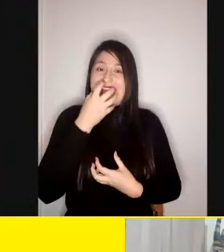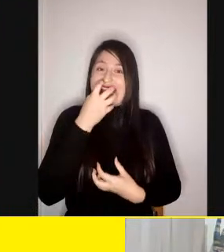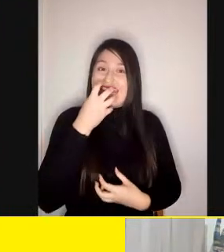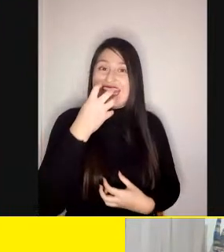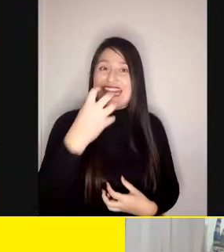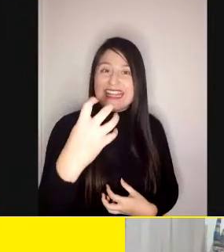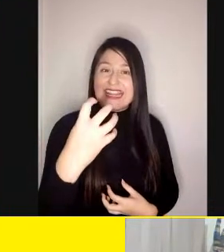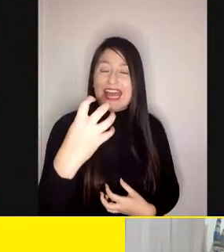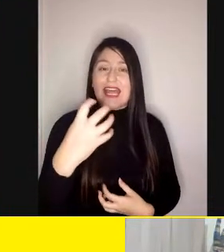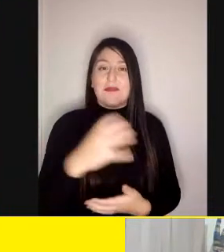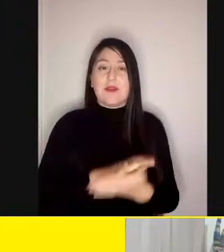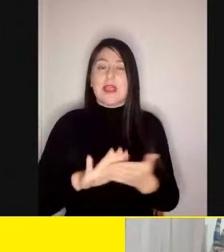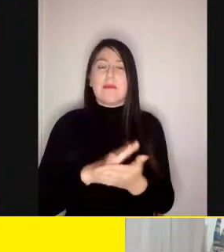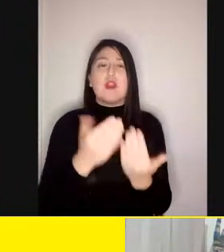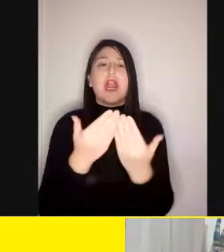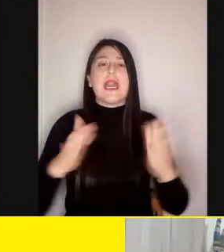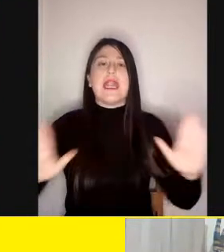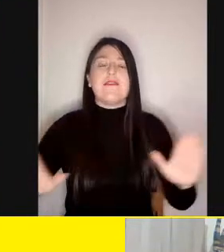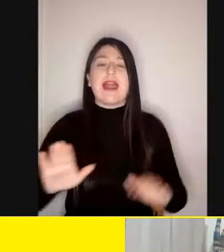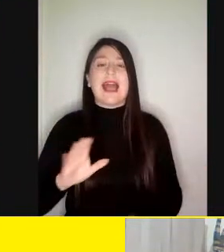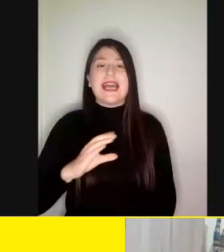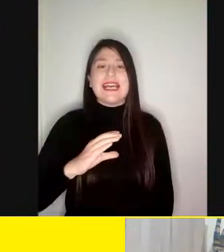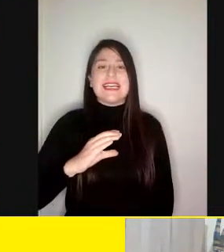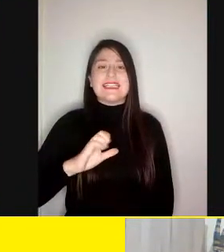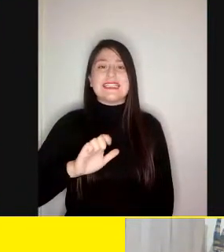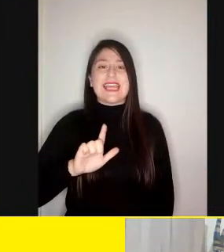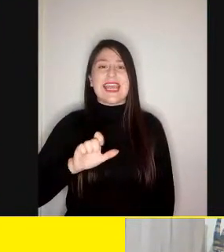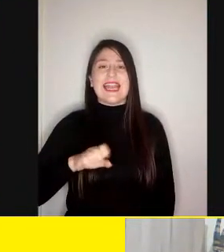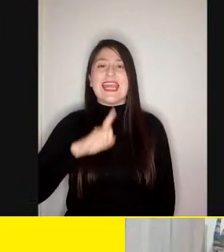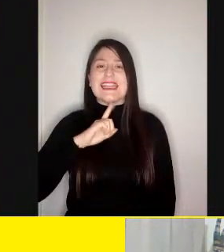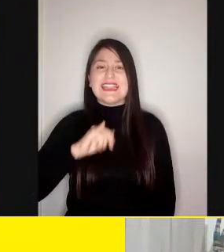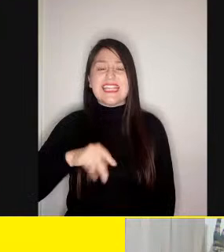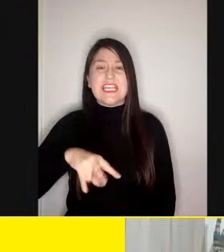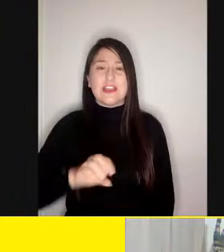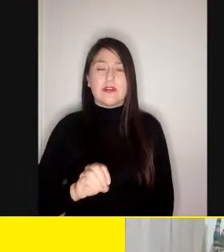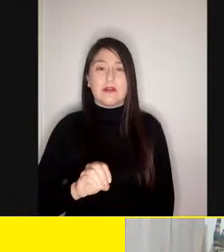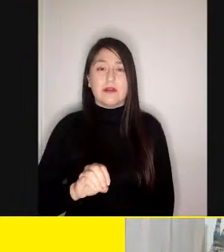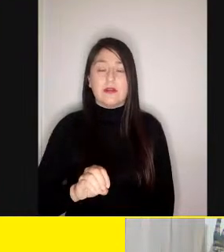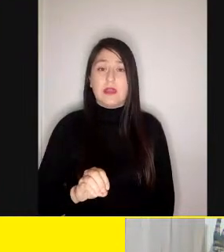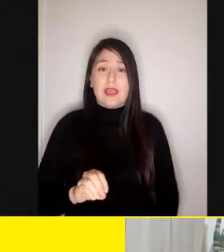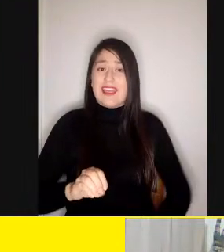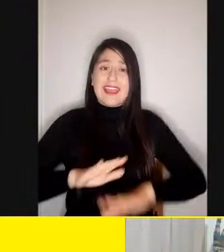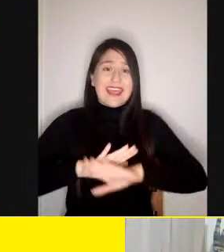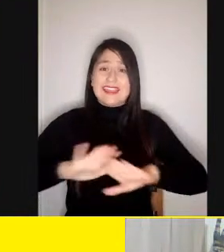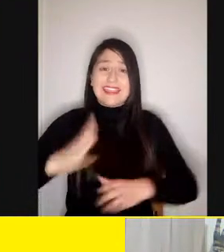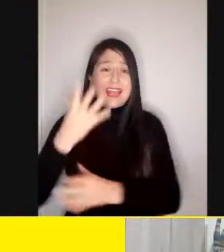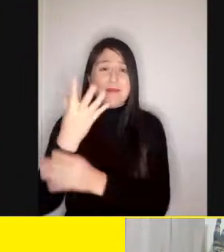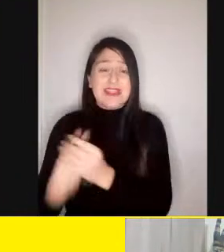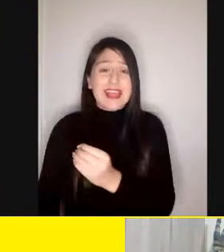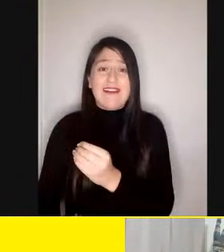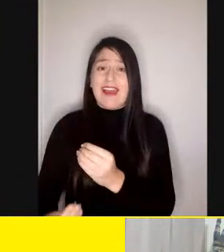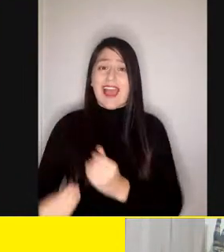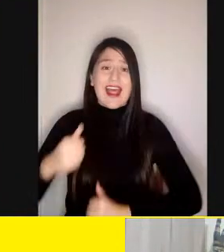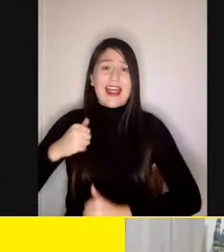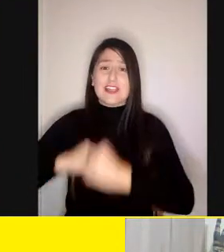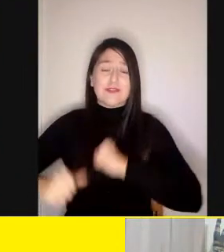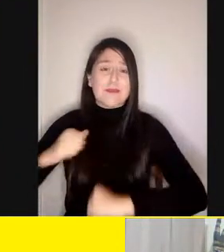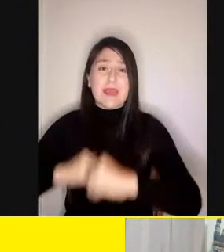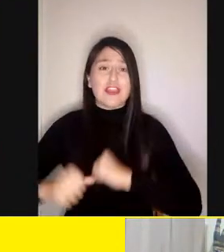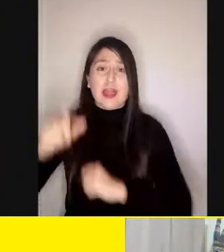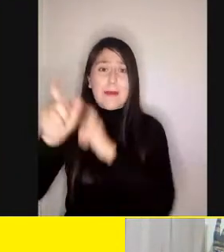Córdoba, por ejemplo, ¿no? Que dejen de hacer sufrir a las personas porque son negras, o que tienen